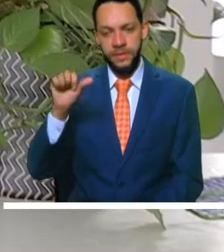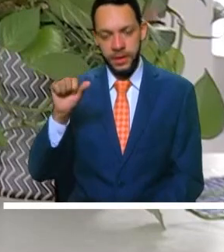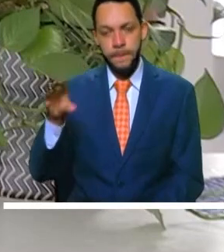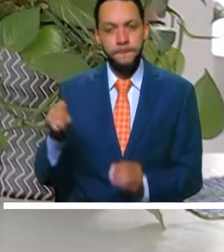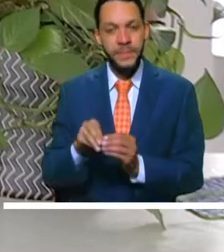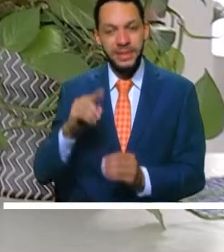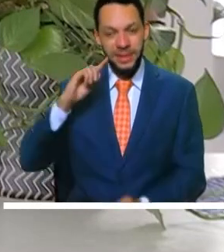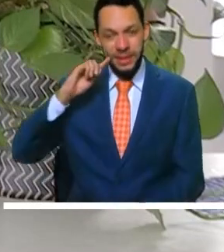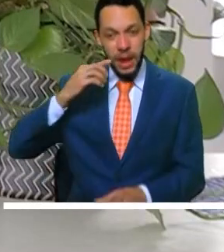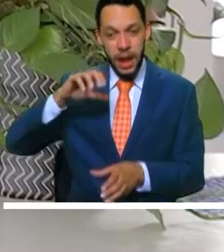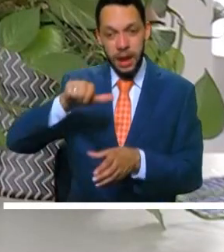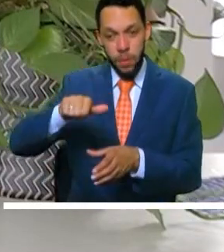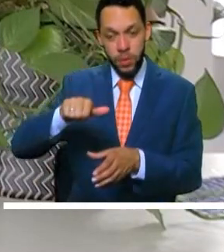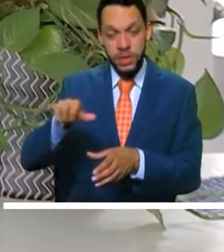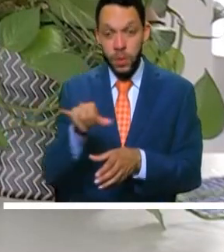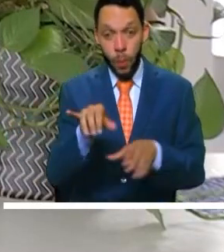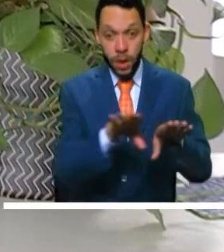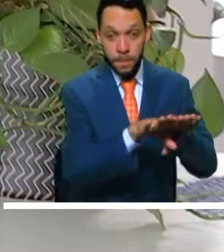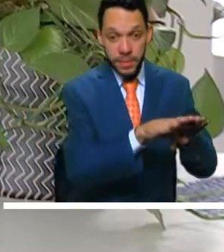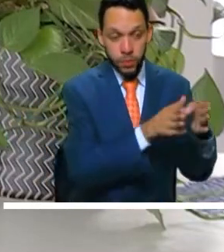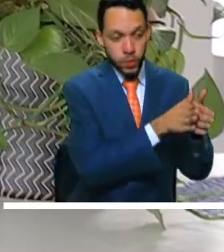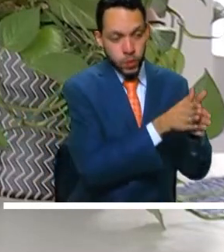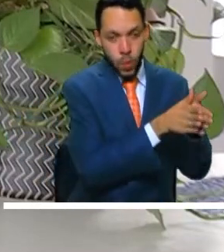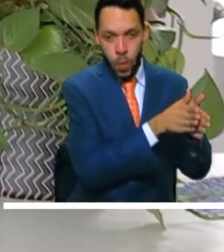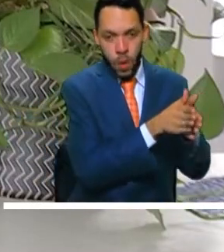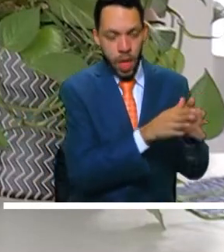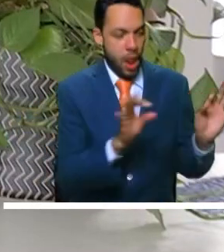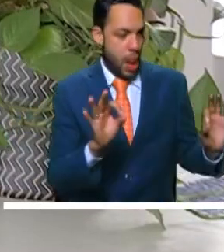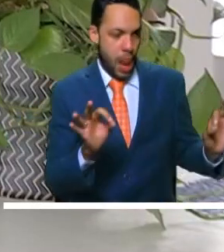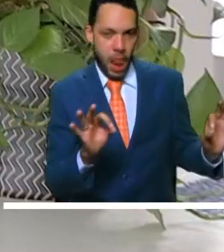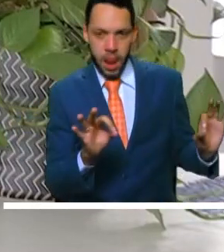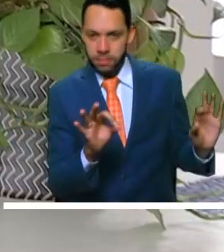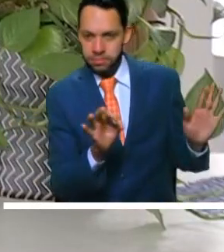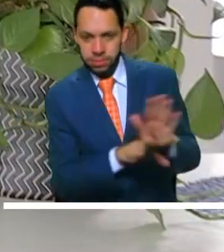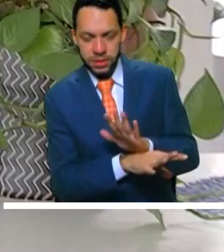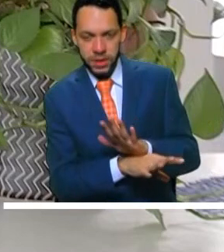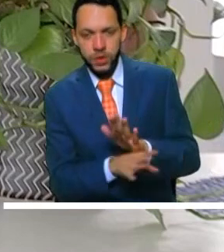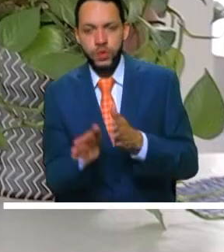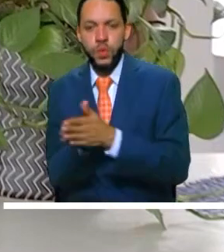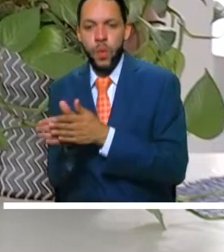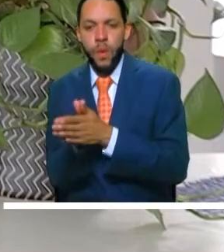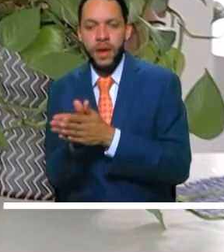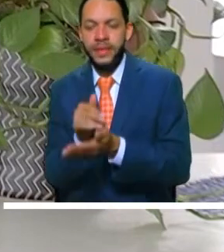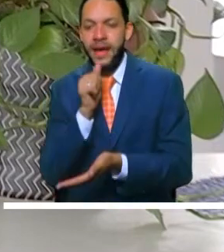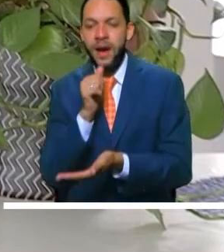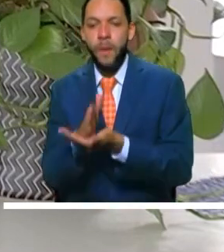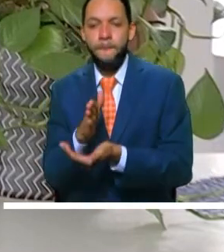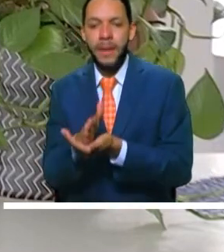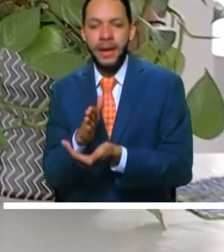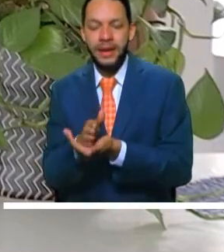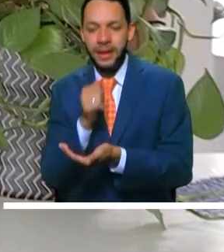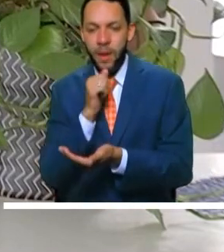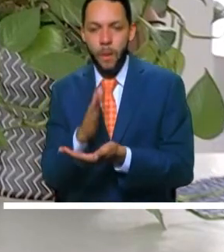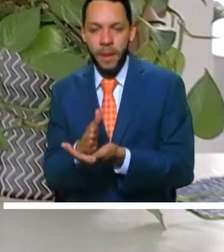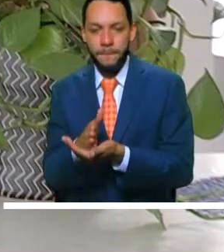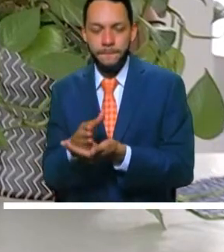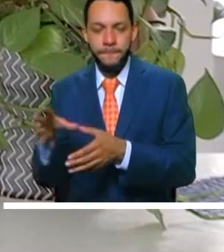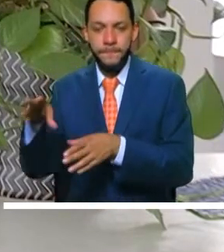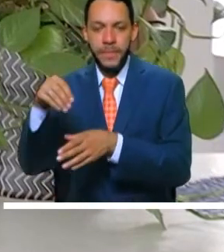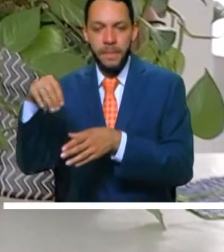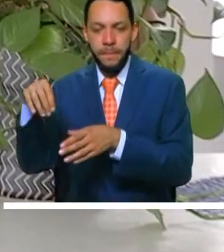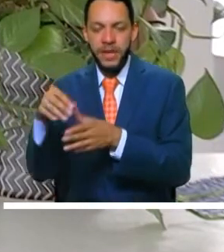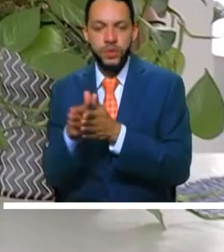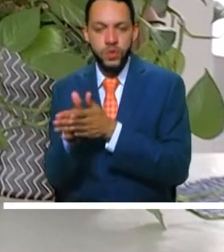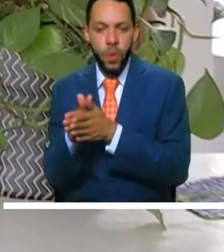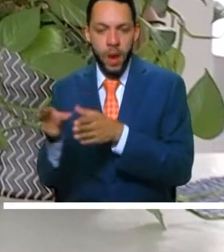Esto se me parece a un chocolate, no, en el color no parece un chocolate. El chocolate es con aguapanela y un chocolate que generalmente está lleno de grasa y muy poquito de